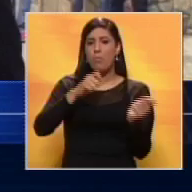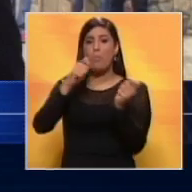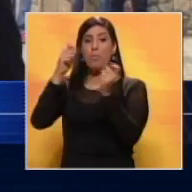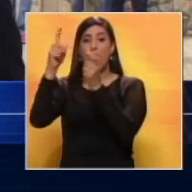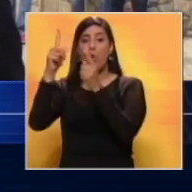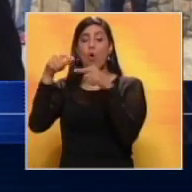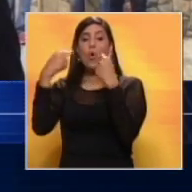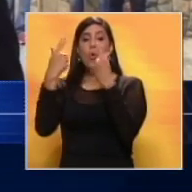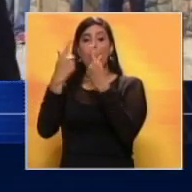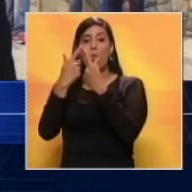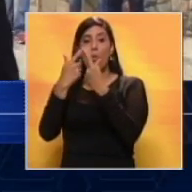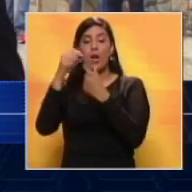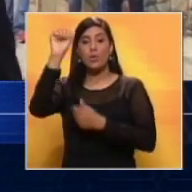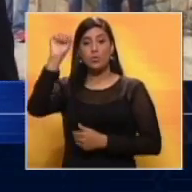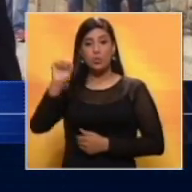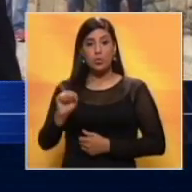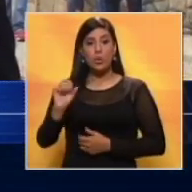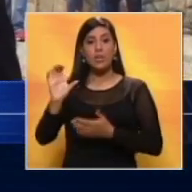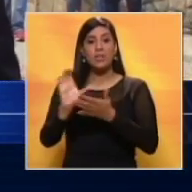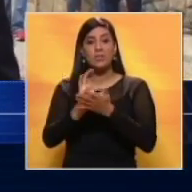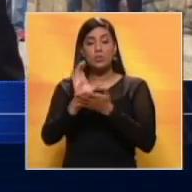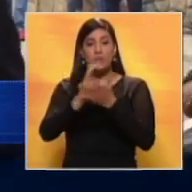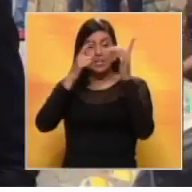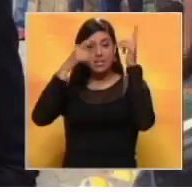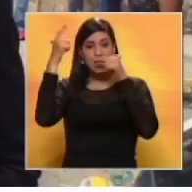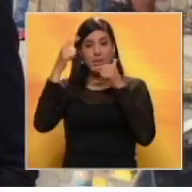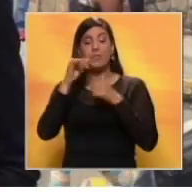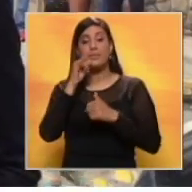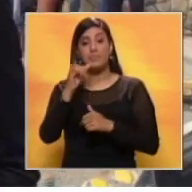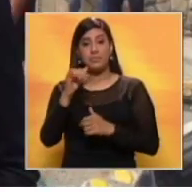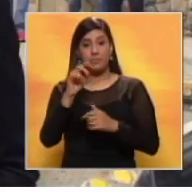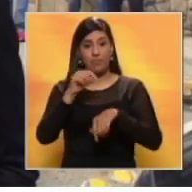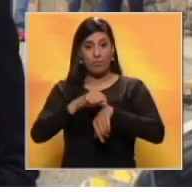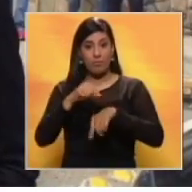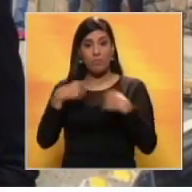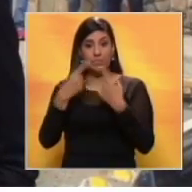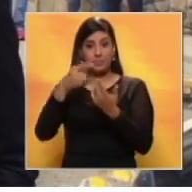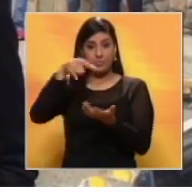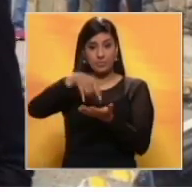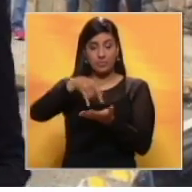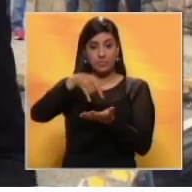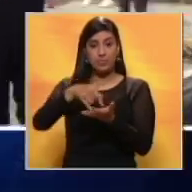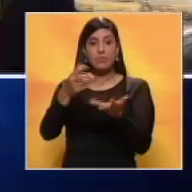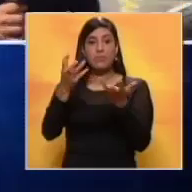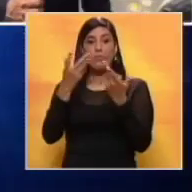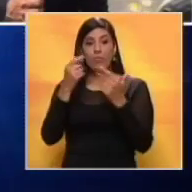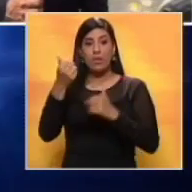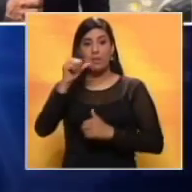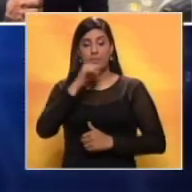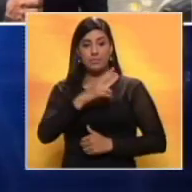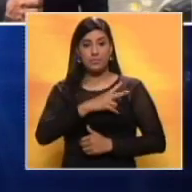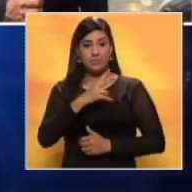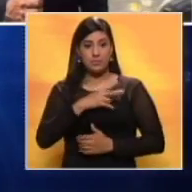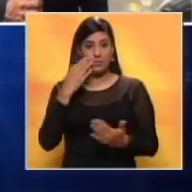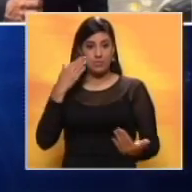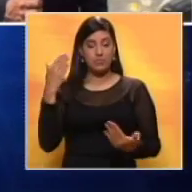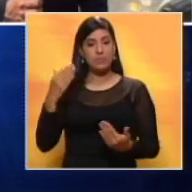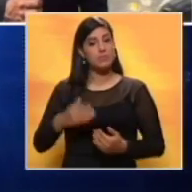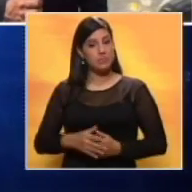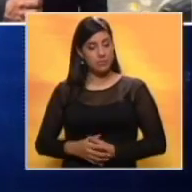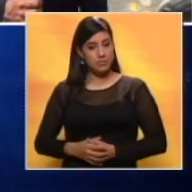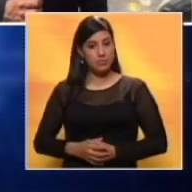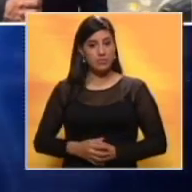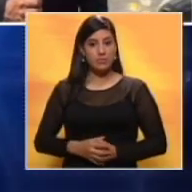trasladado al Comando de Sur en Ciudad Chávez. Esta es la información que tenemos del estado Carabobo. La invitación es para que continúen con más de la emisión Meridiana en su